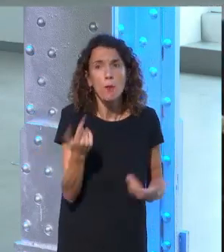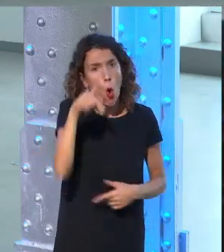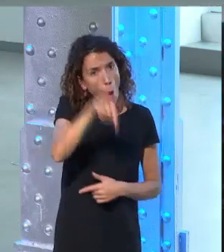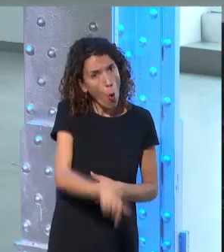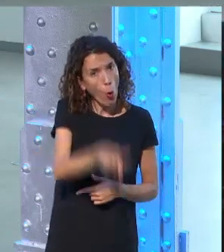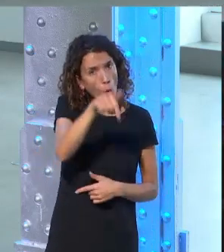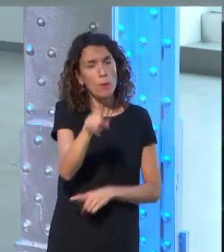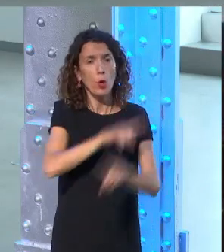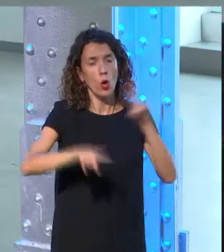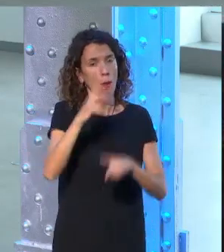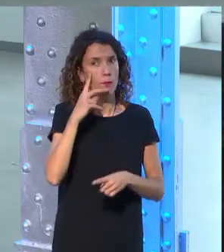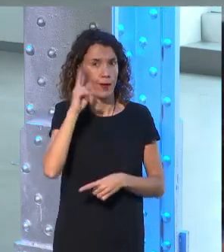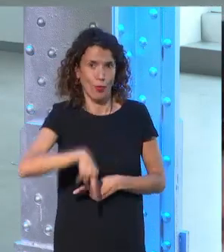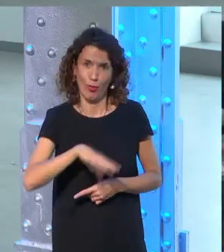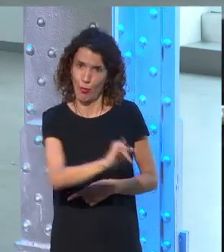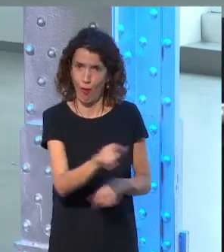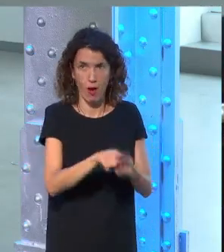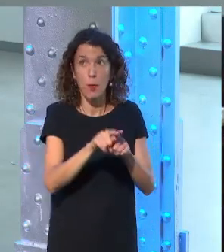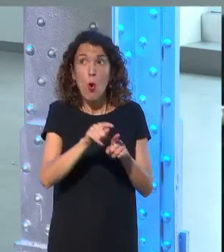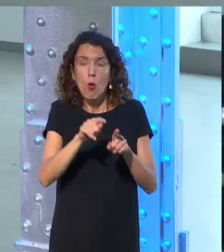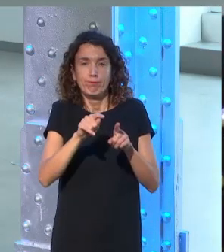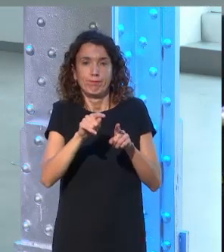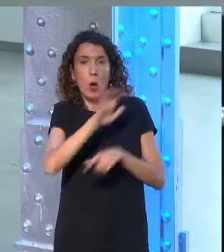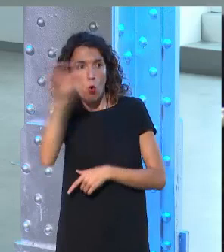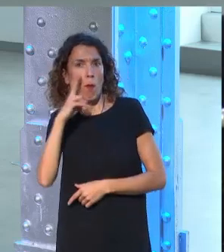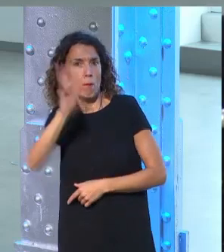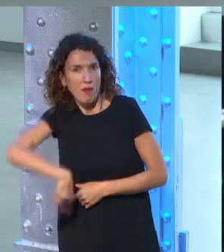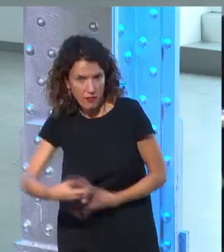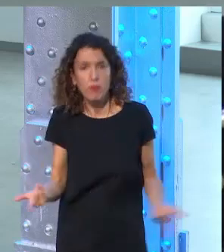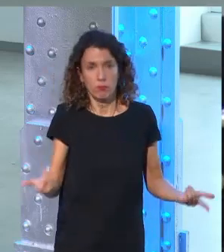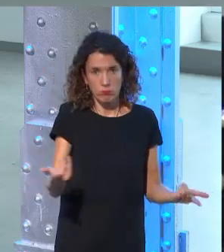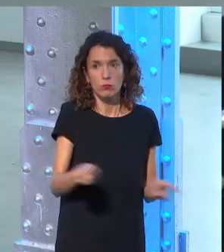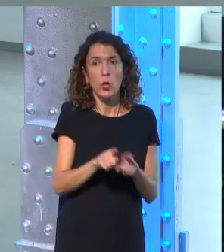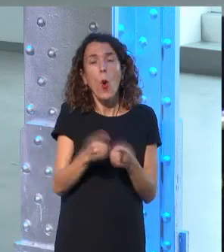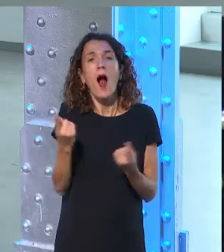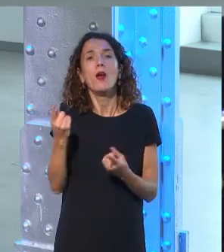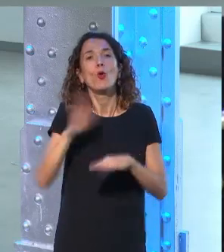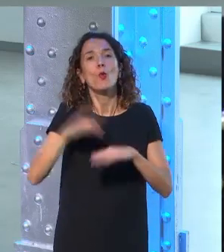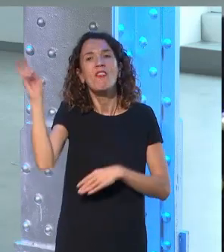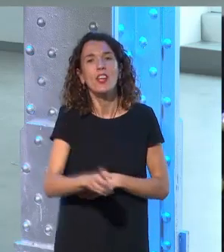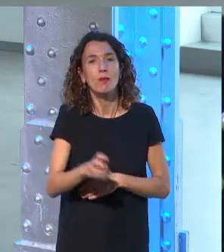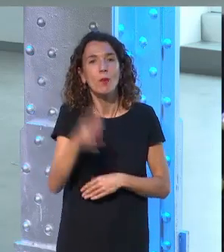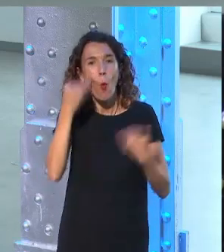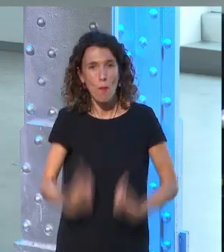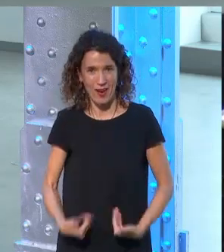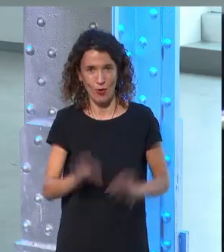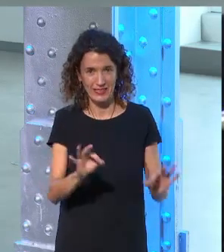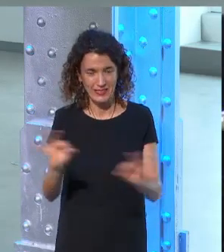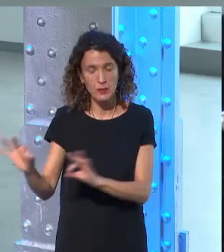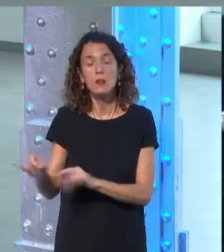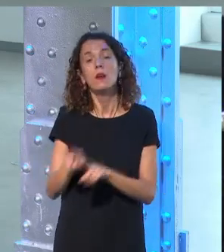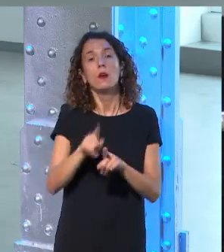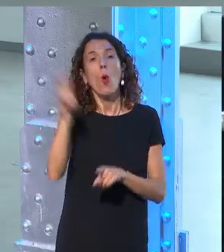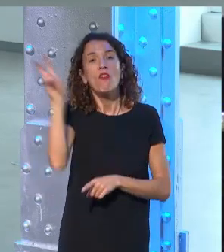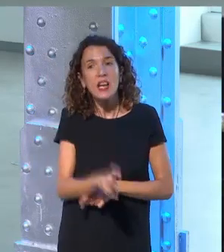hoy están ampliamente reconocidos por el panel internacional como que tienen un origen humano, y como origen humano tenemos que